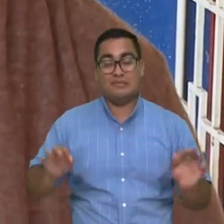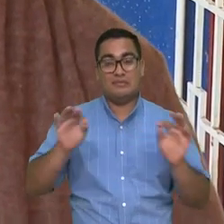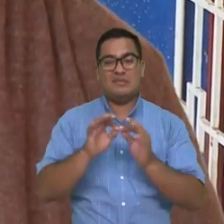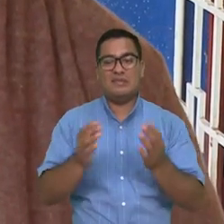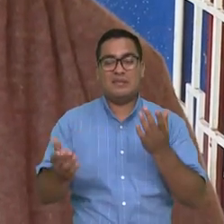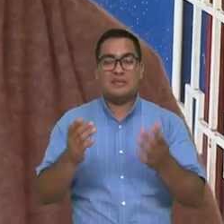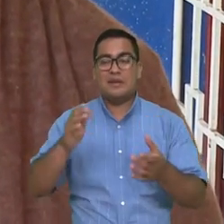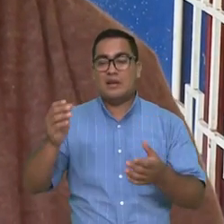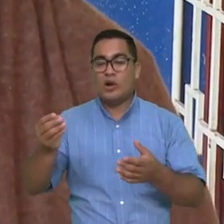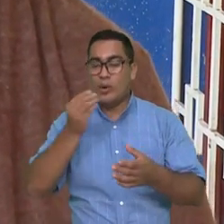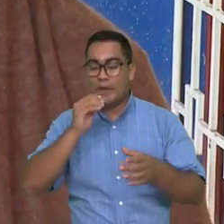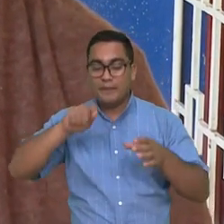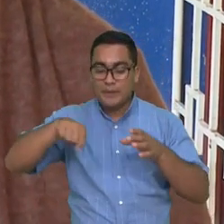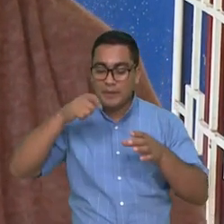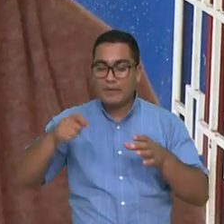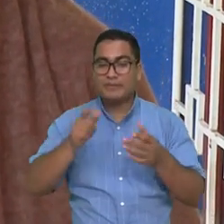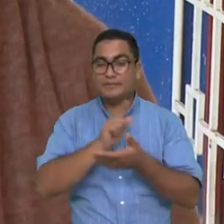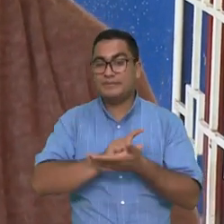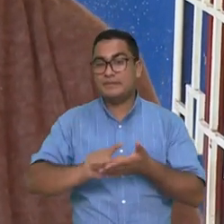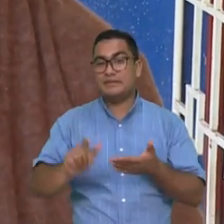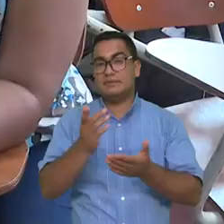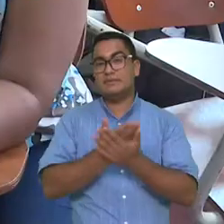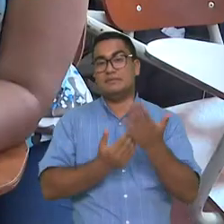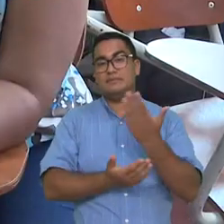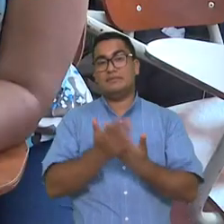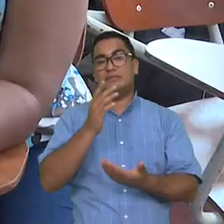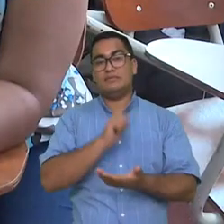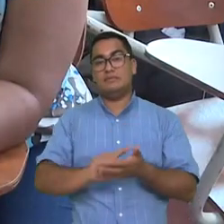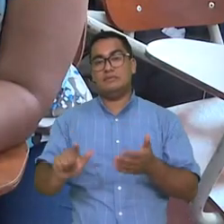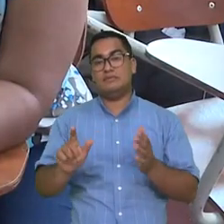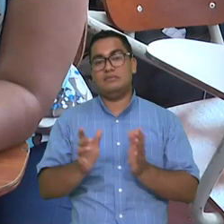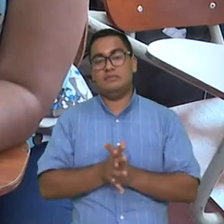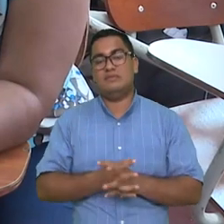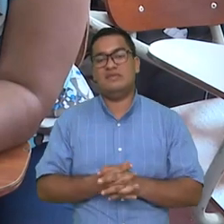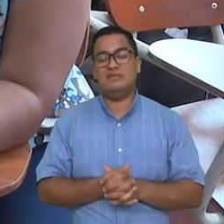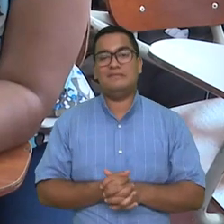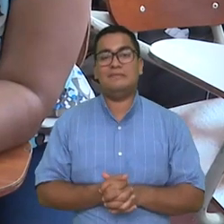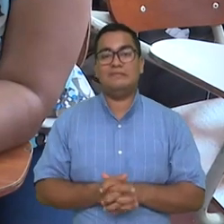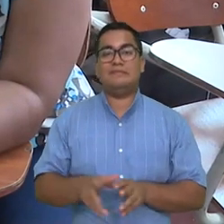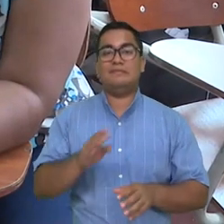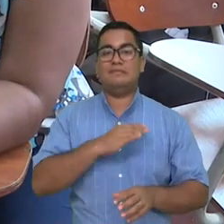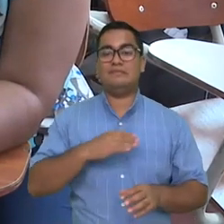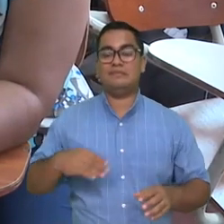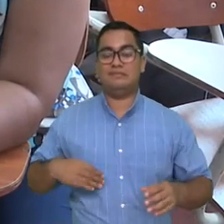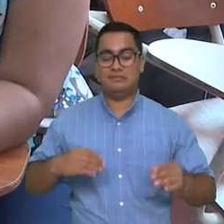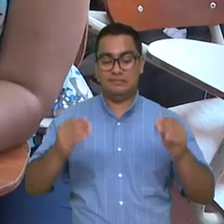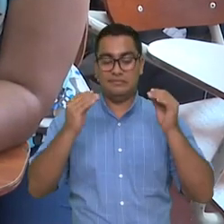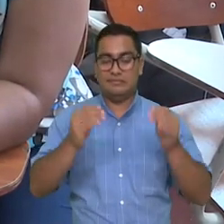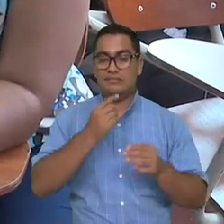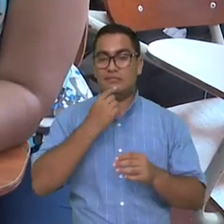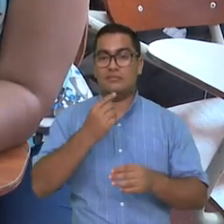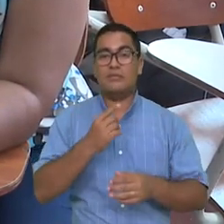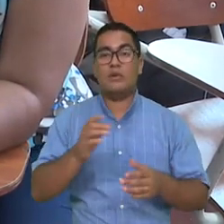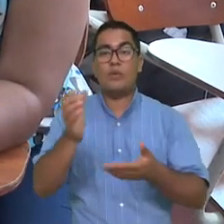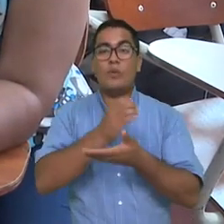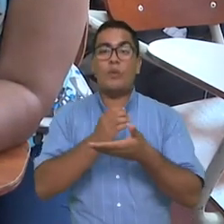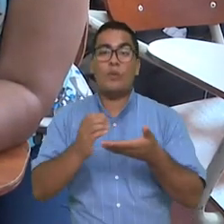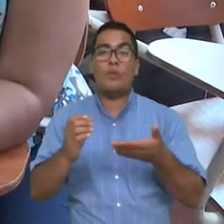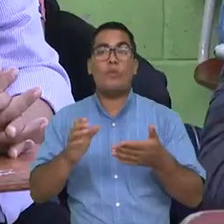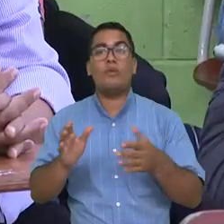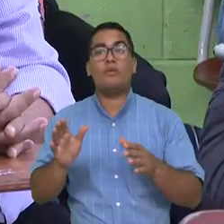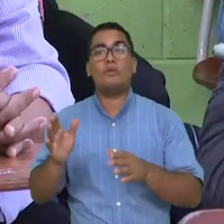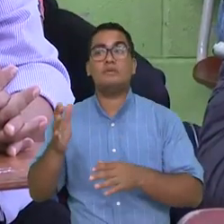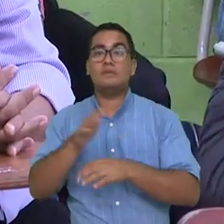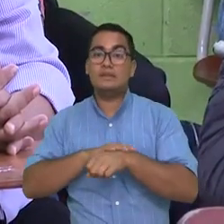comer, que tengan su higiene de sus manos limpias. La ministra de Educación precisó que algunos colegios han solicitado